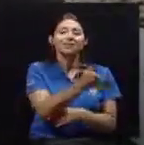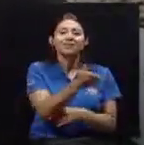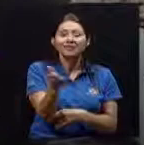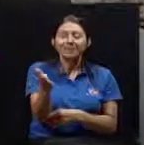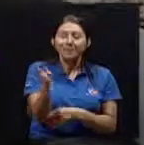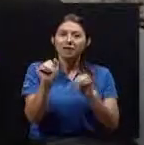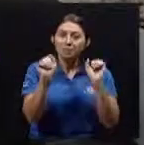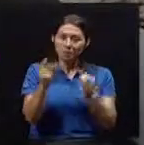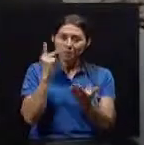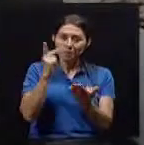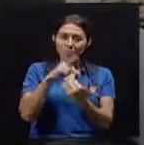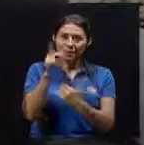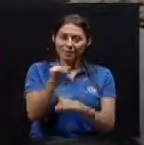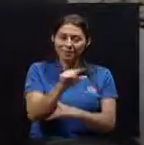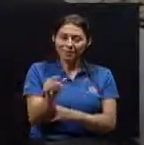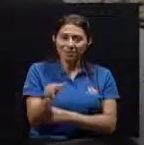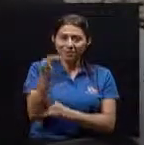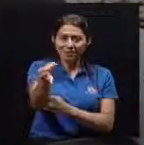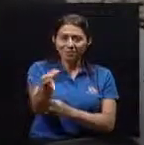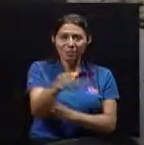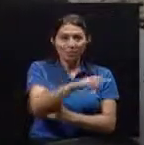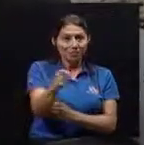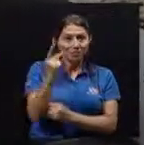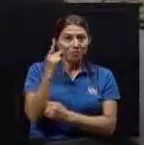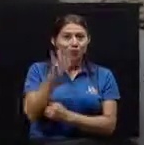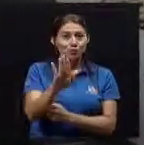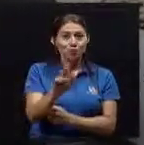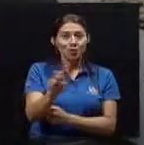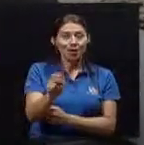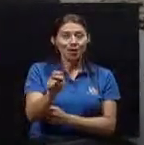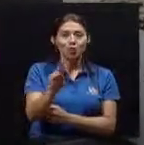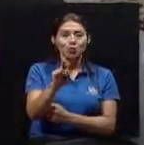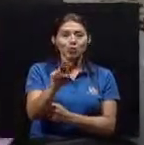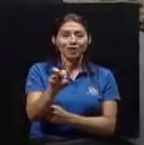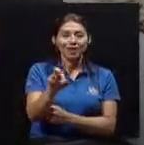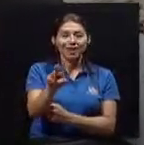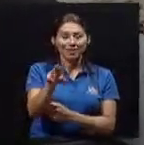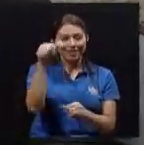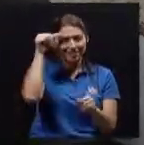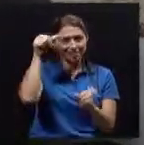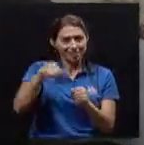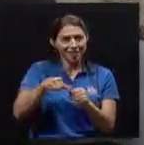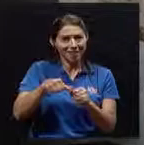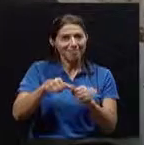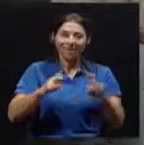puedan acompañar la próxima semana, para que sintonicen su canal UCR y que recuerde que